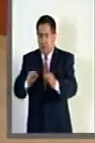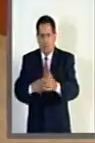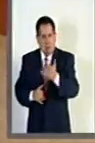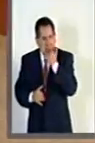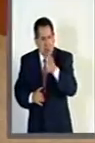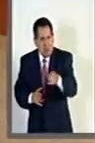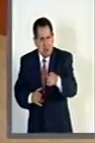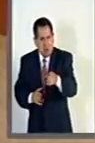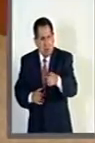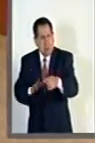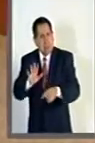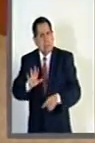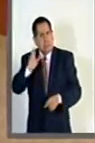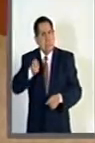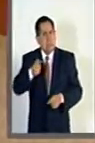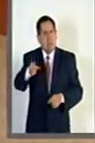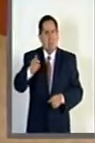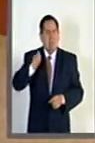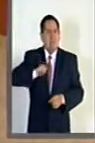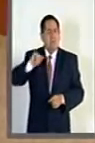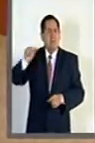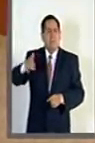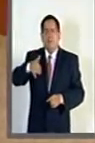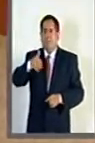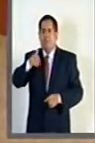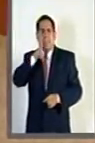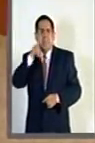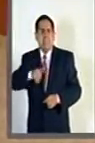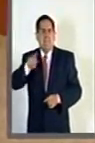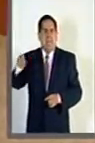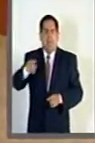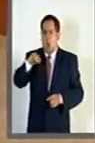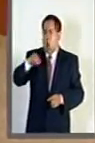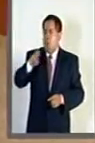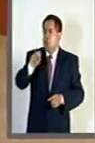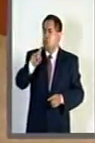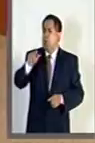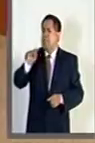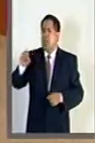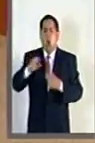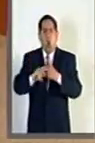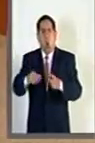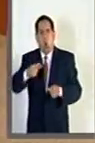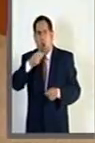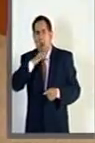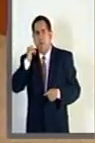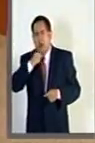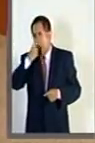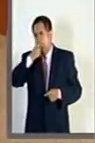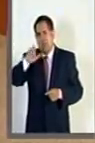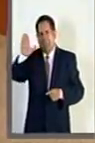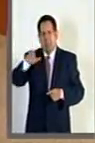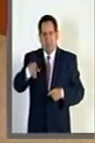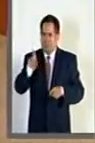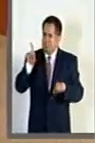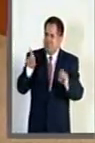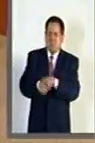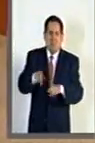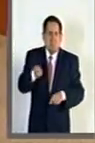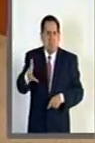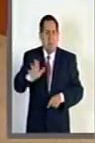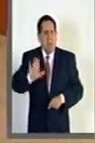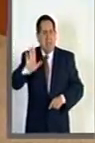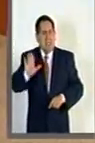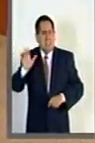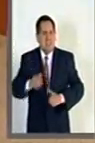de Mussolini, ¿o no? ¡Hey! De Hitler en un Estado mexicano. Creo que es fundamental que el día de hoy se